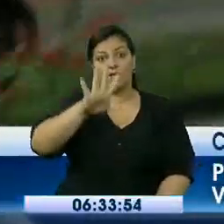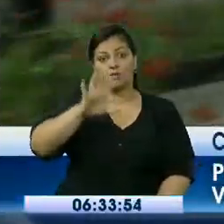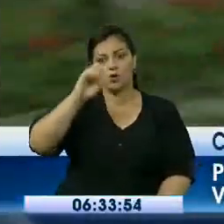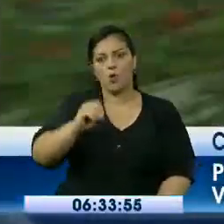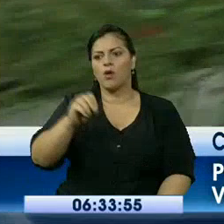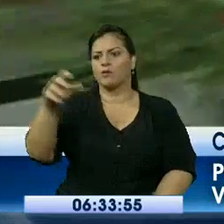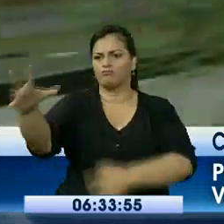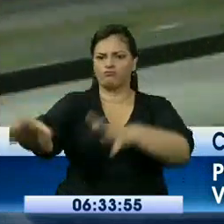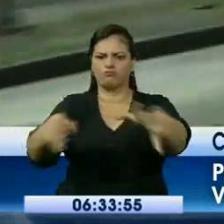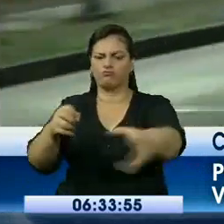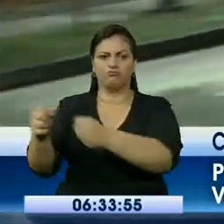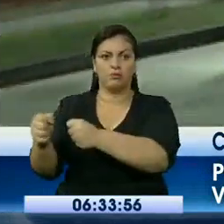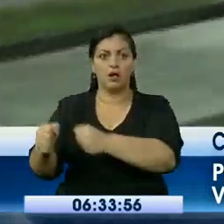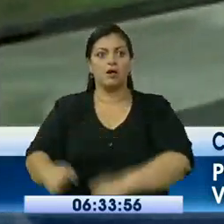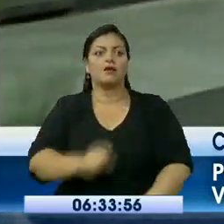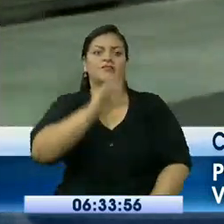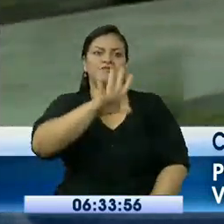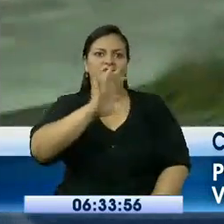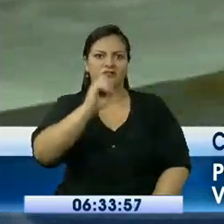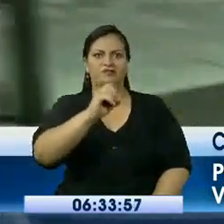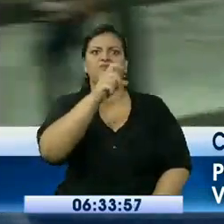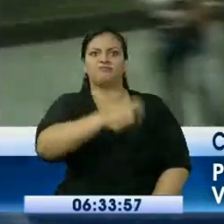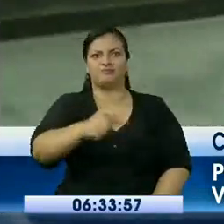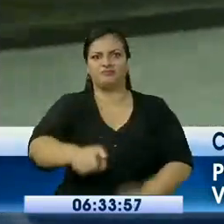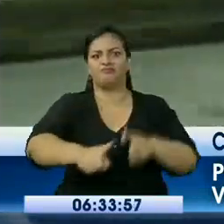sus vidas y la de los uniformados.